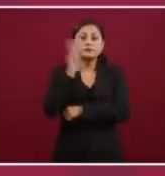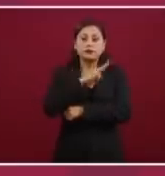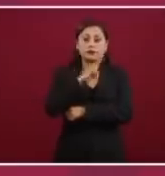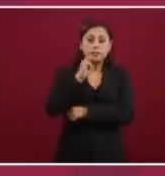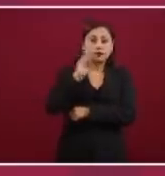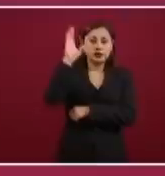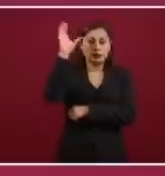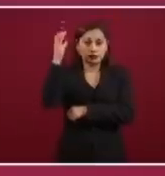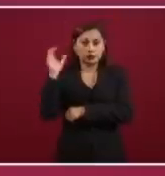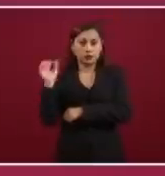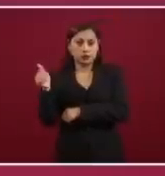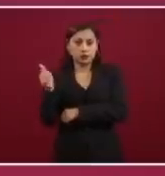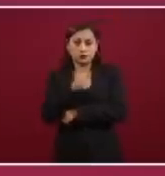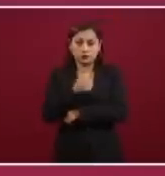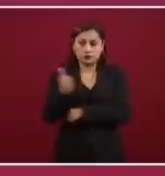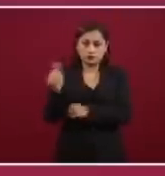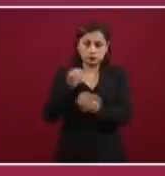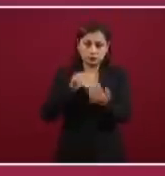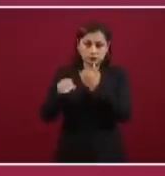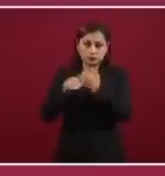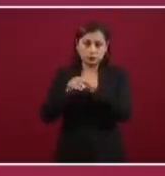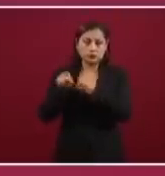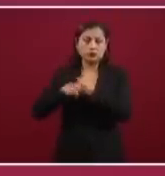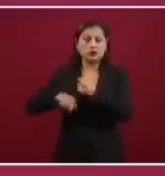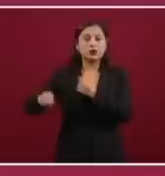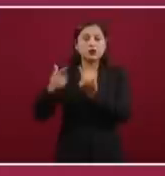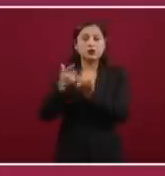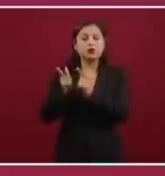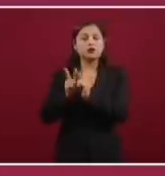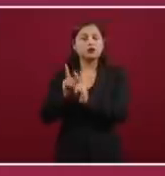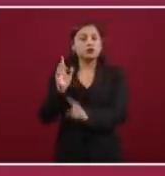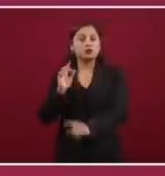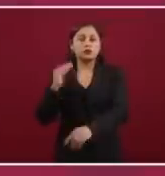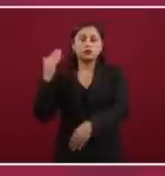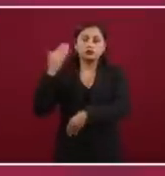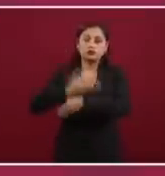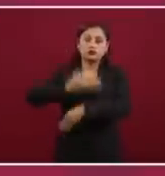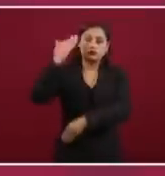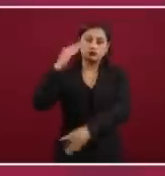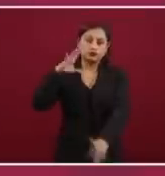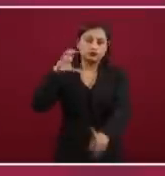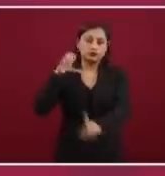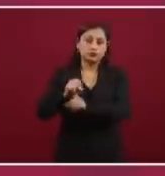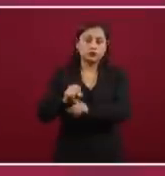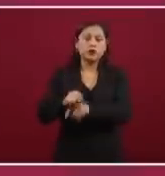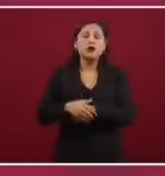Mazatlán-Culiacán y el riesgo de